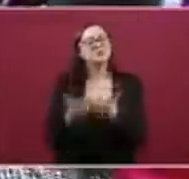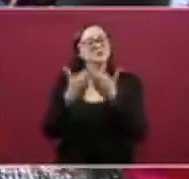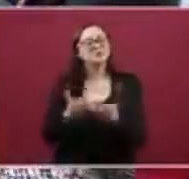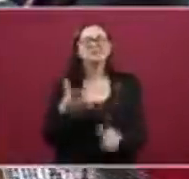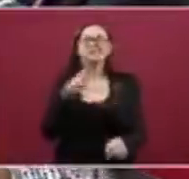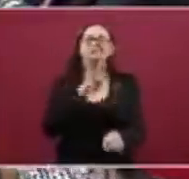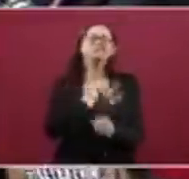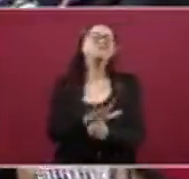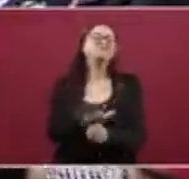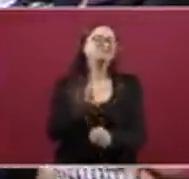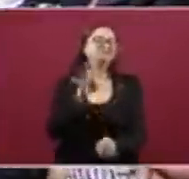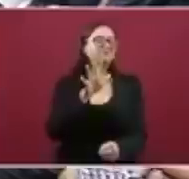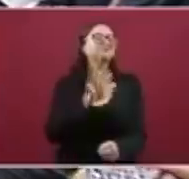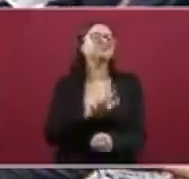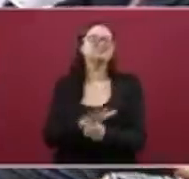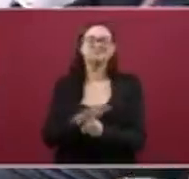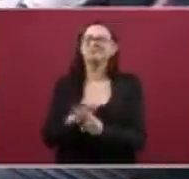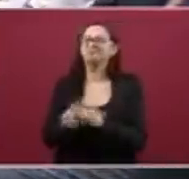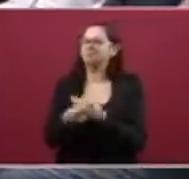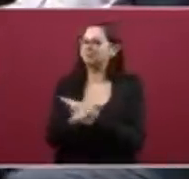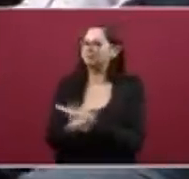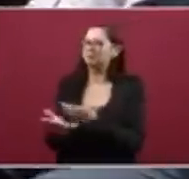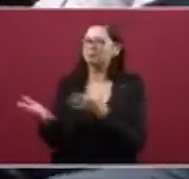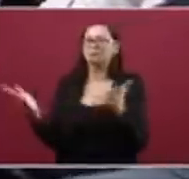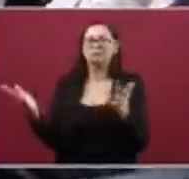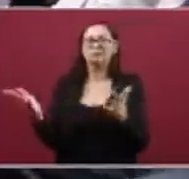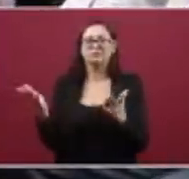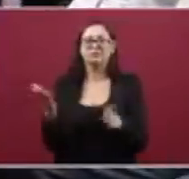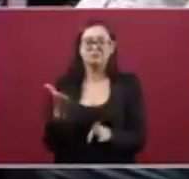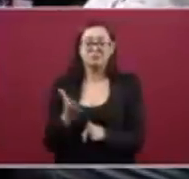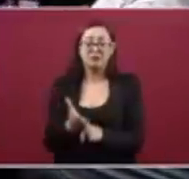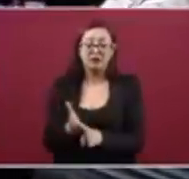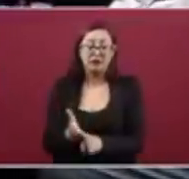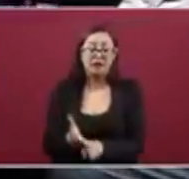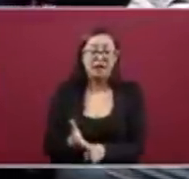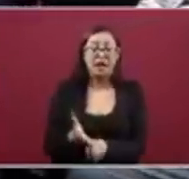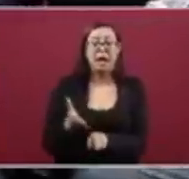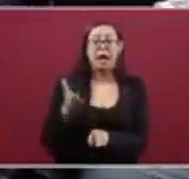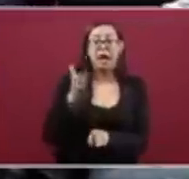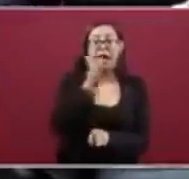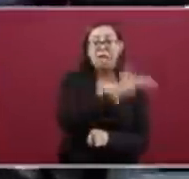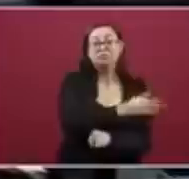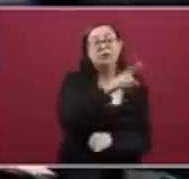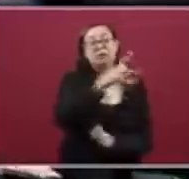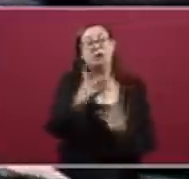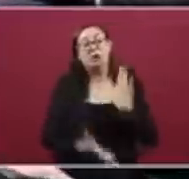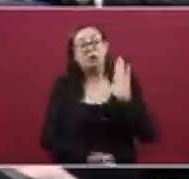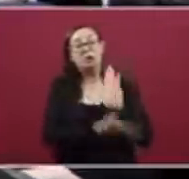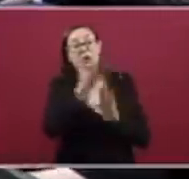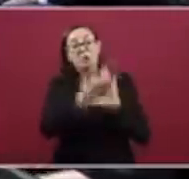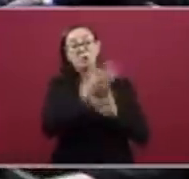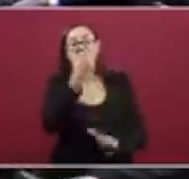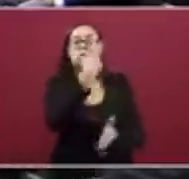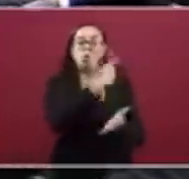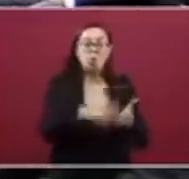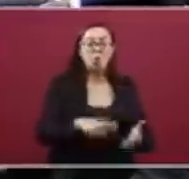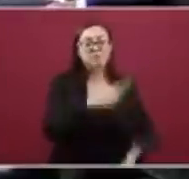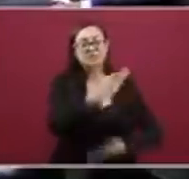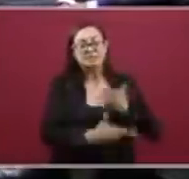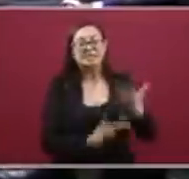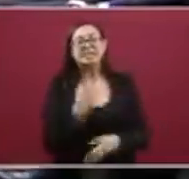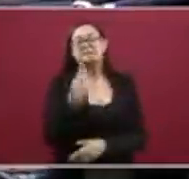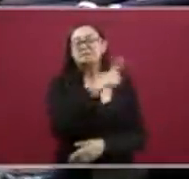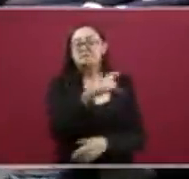más si antes se pagaba por una obra una compra un servicio 100